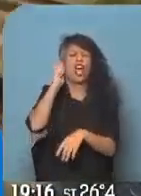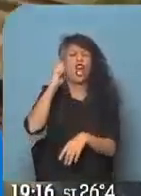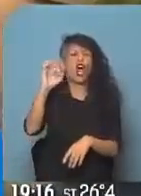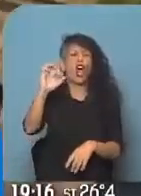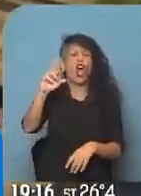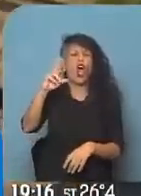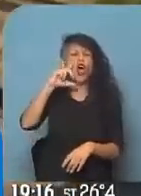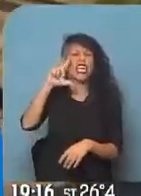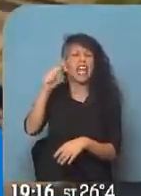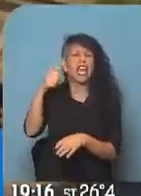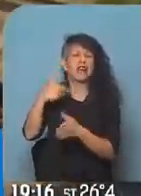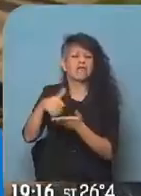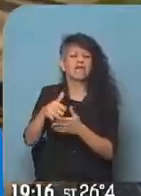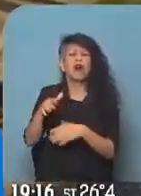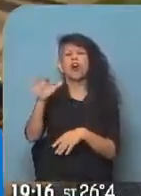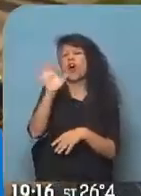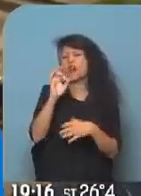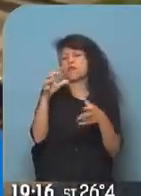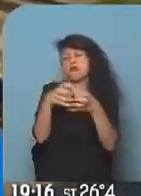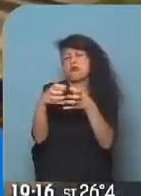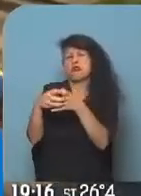los antiobreros,